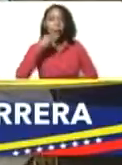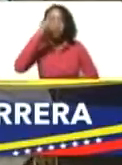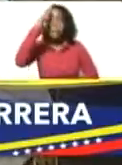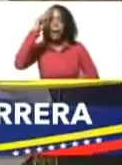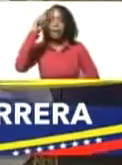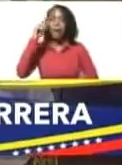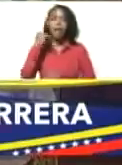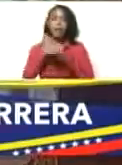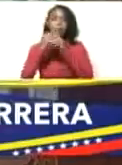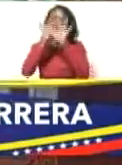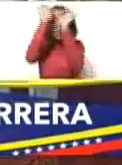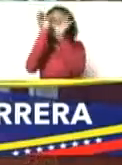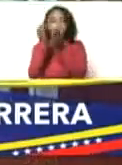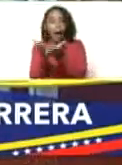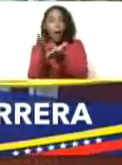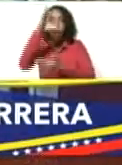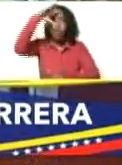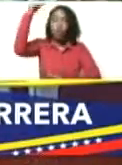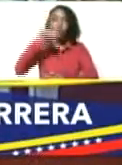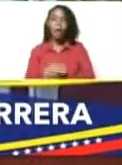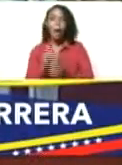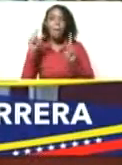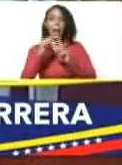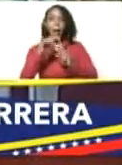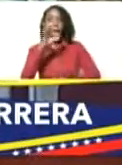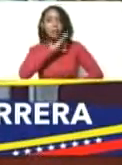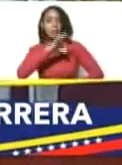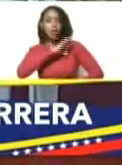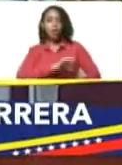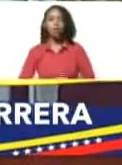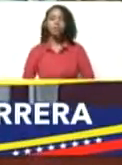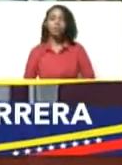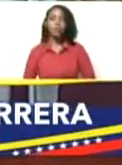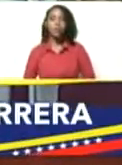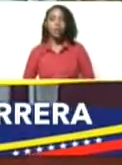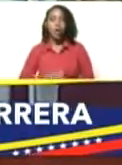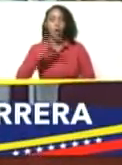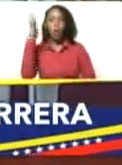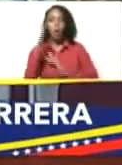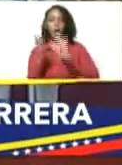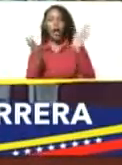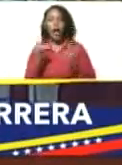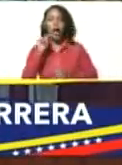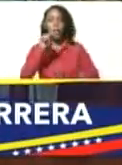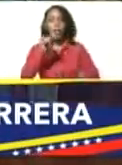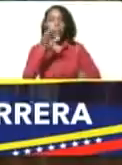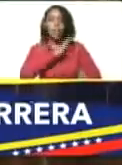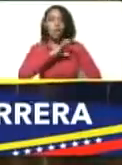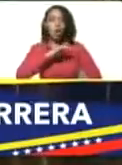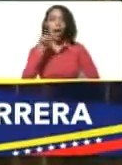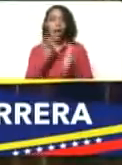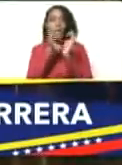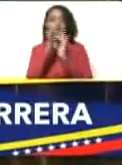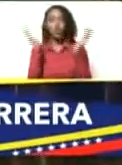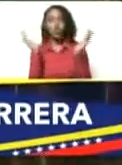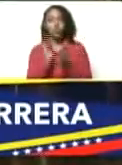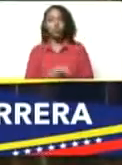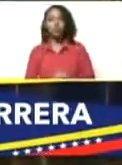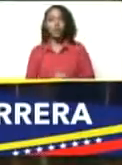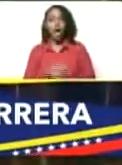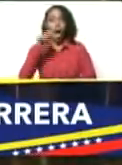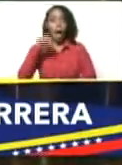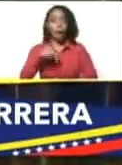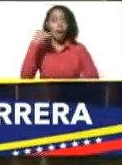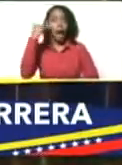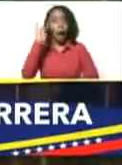premiará. Palabra del Señor. Gloria a ti, Señor Jesús. Aquí encontramos